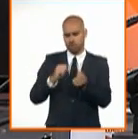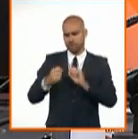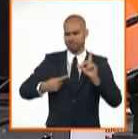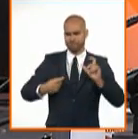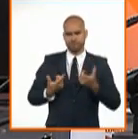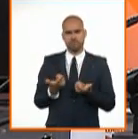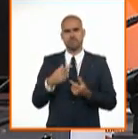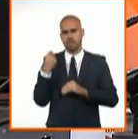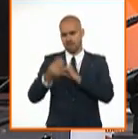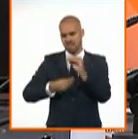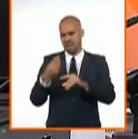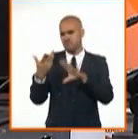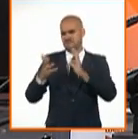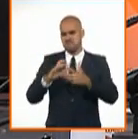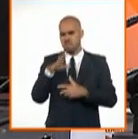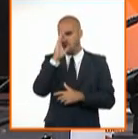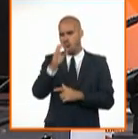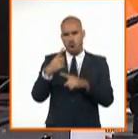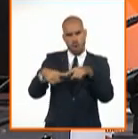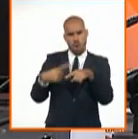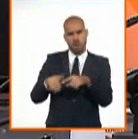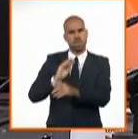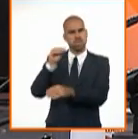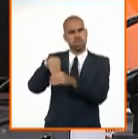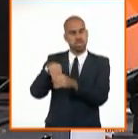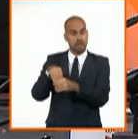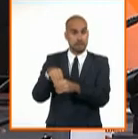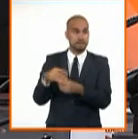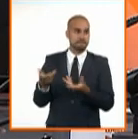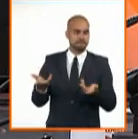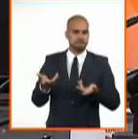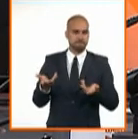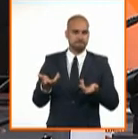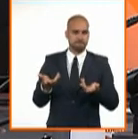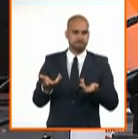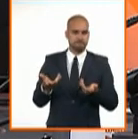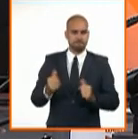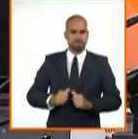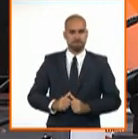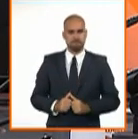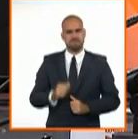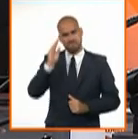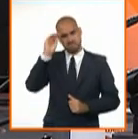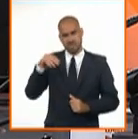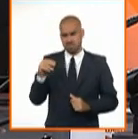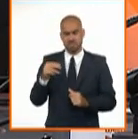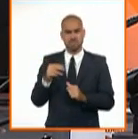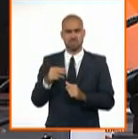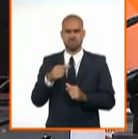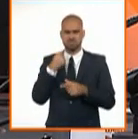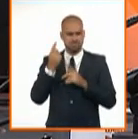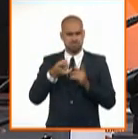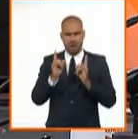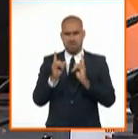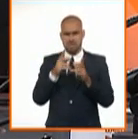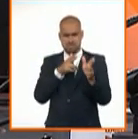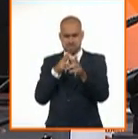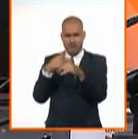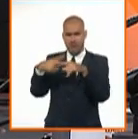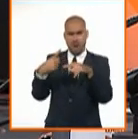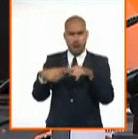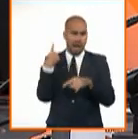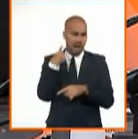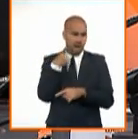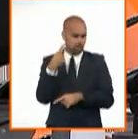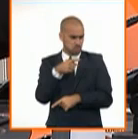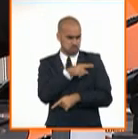del odio de la violencia en ese país un lugar donde de las muchas masacres que han tenido lugar en los últimos años varias